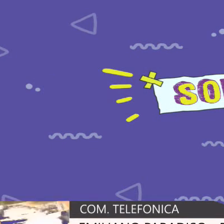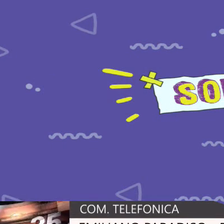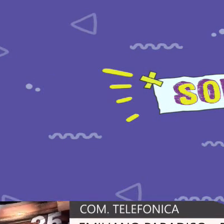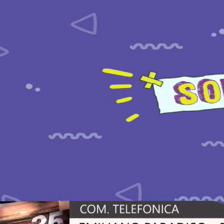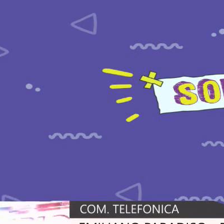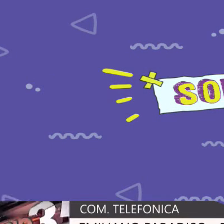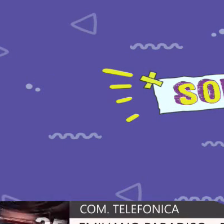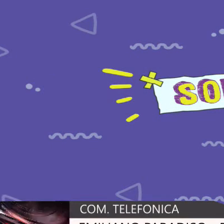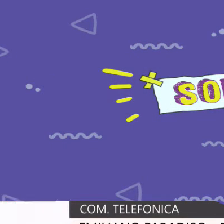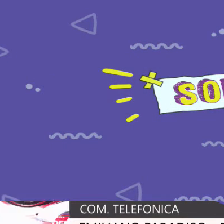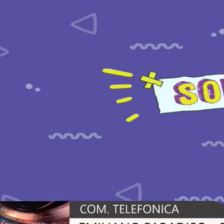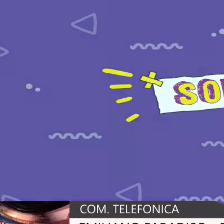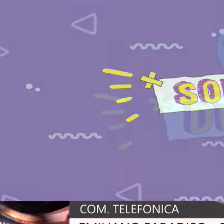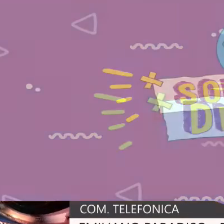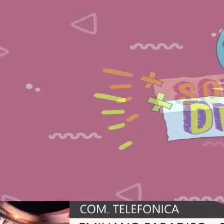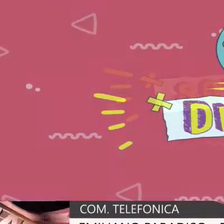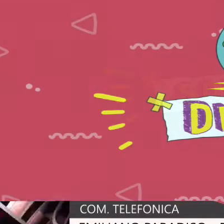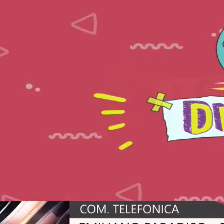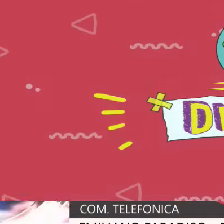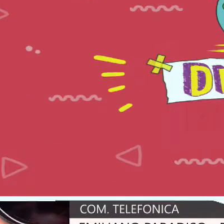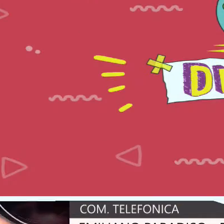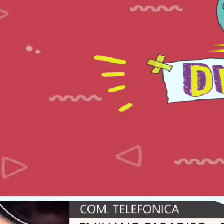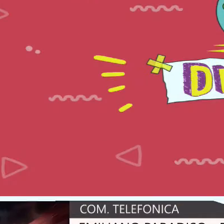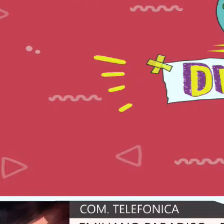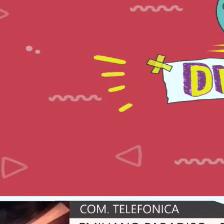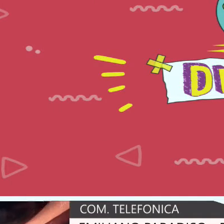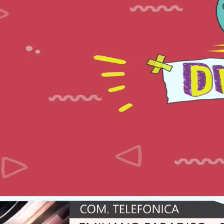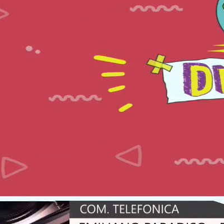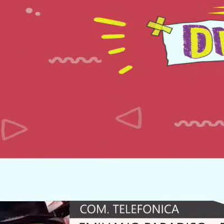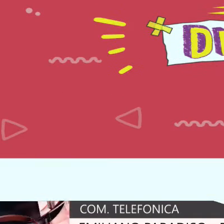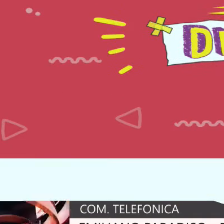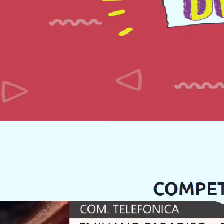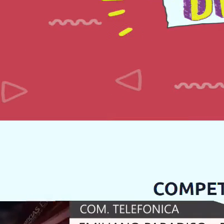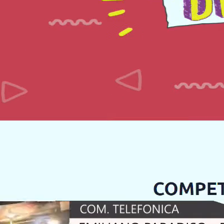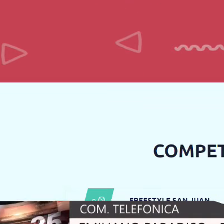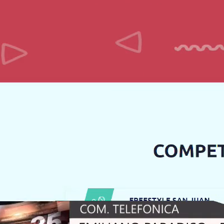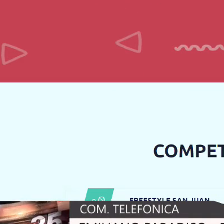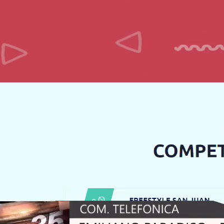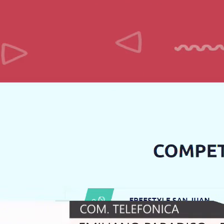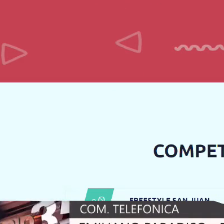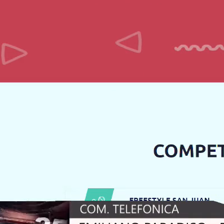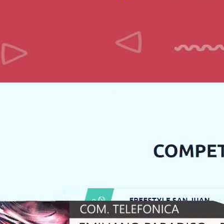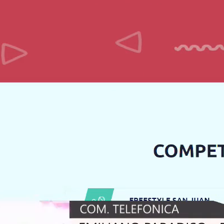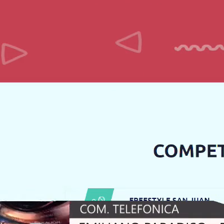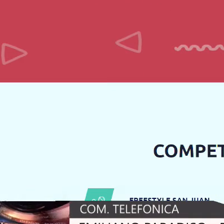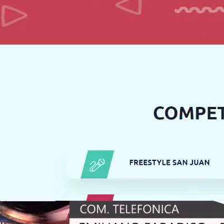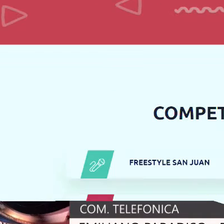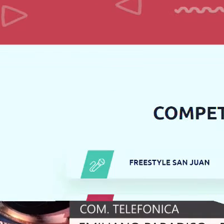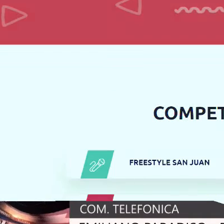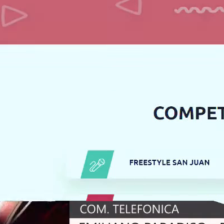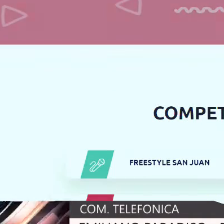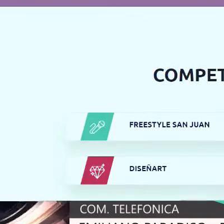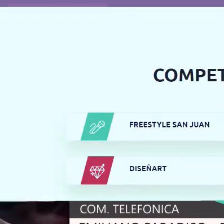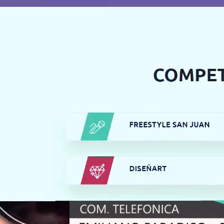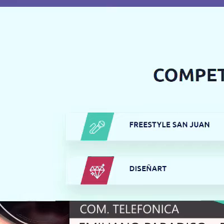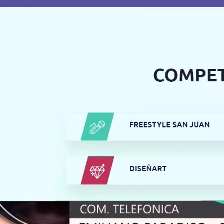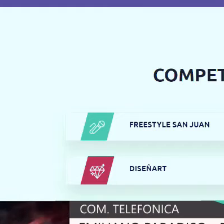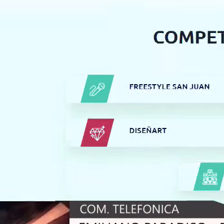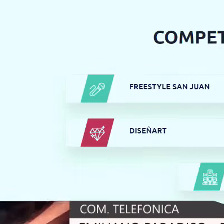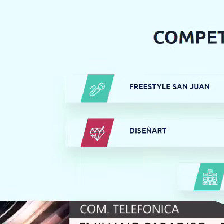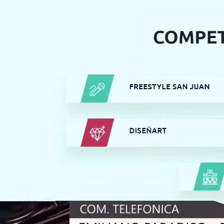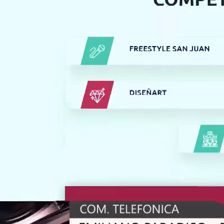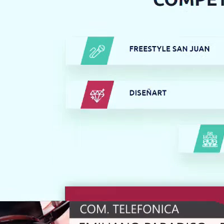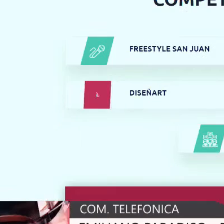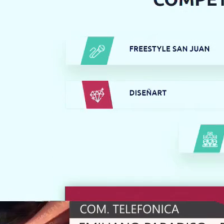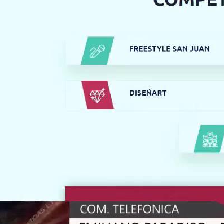pueden inscribirse para estas becas y donde también pueden, digamos, a partir de allí conectarse a las actividades que se